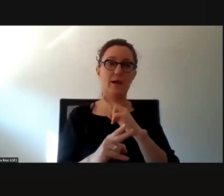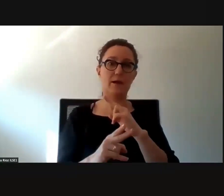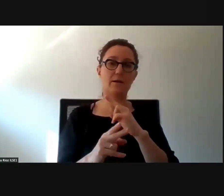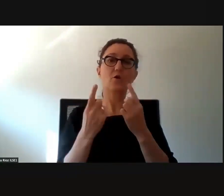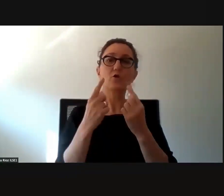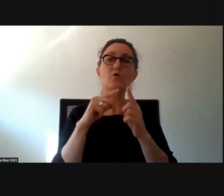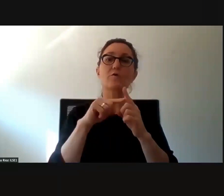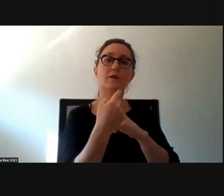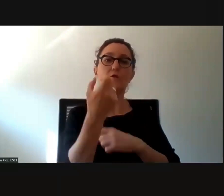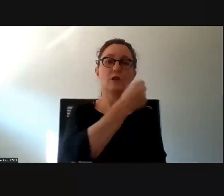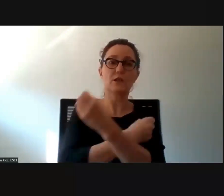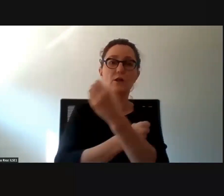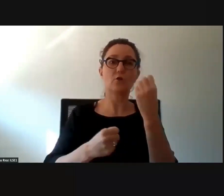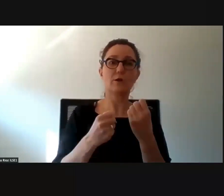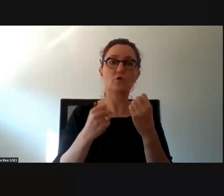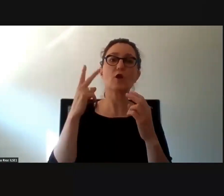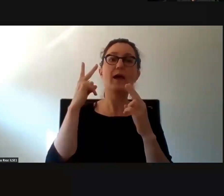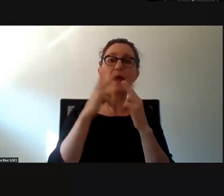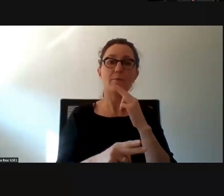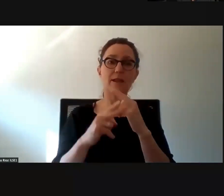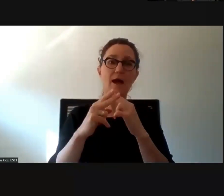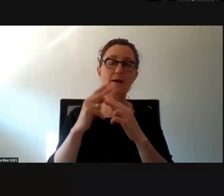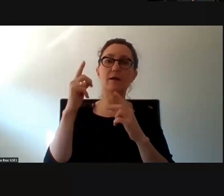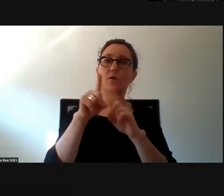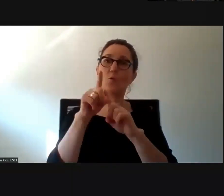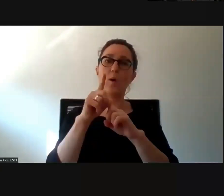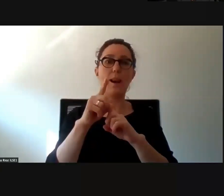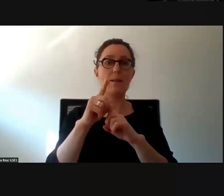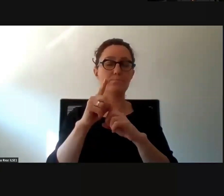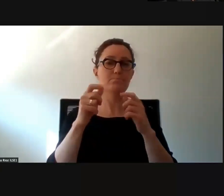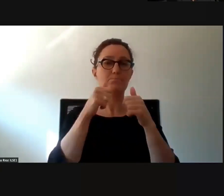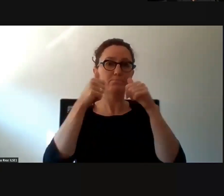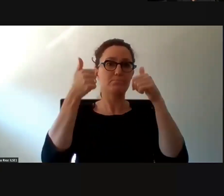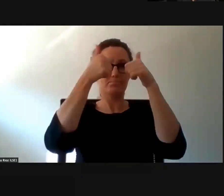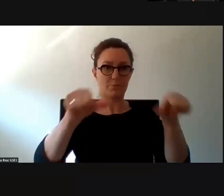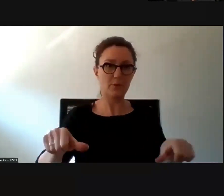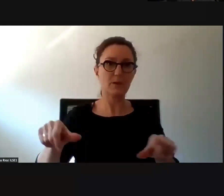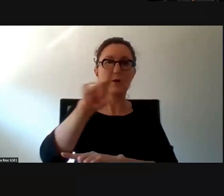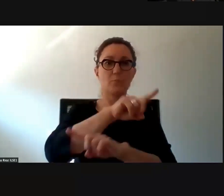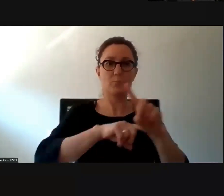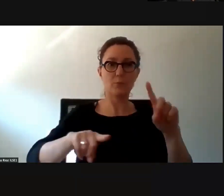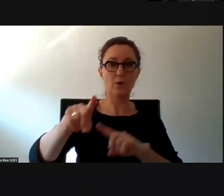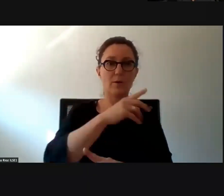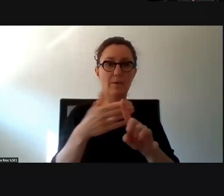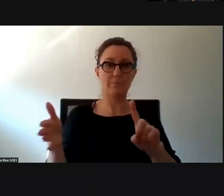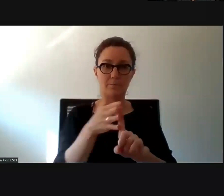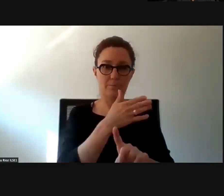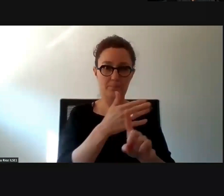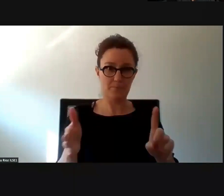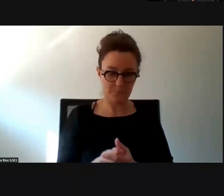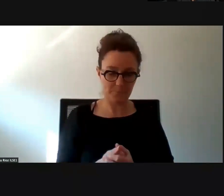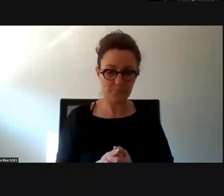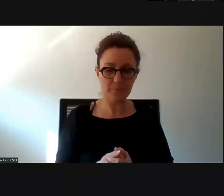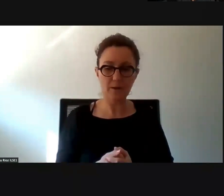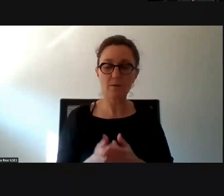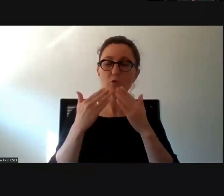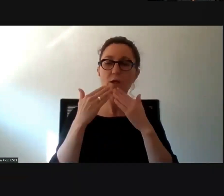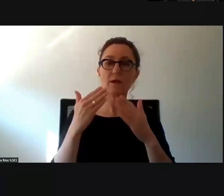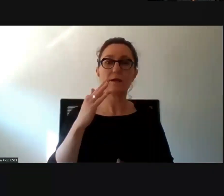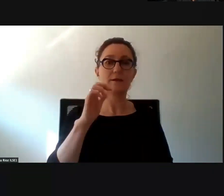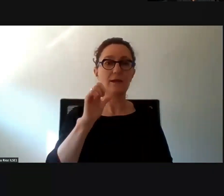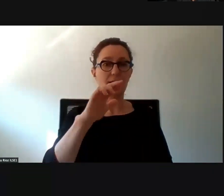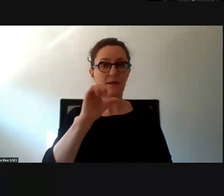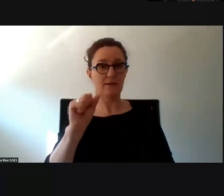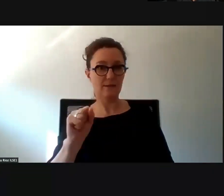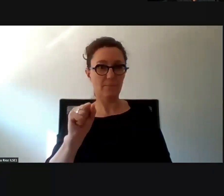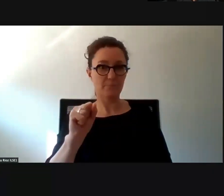económicos? Interesante pues pregunta. Creo que sí, muchas gracias, Teresa, y también